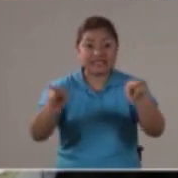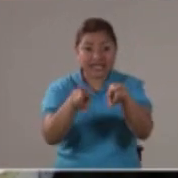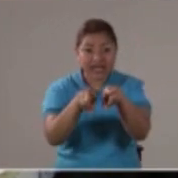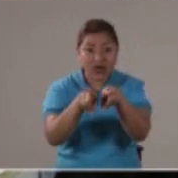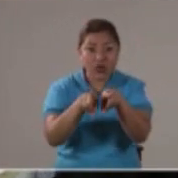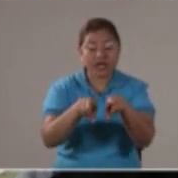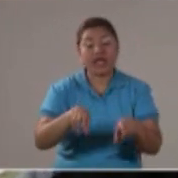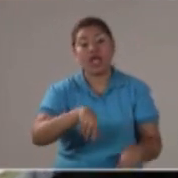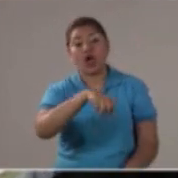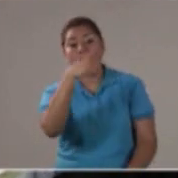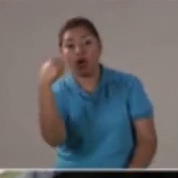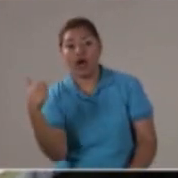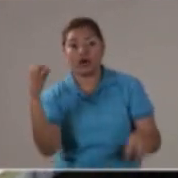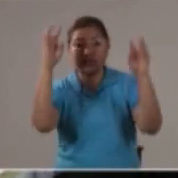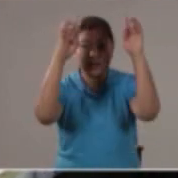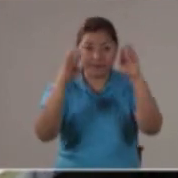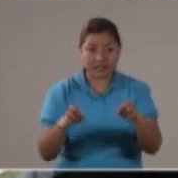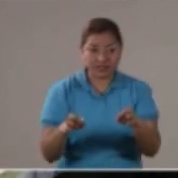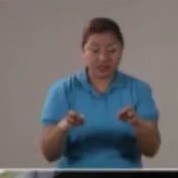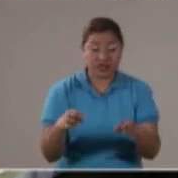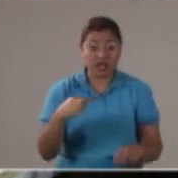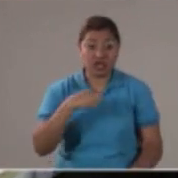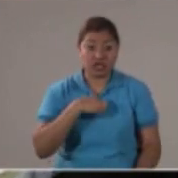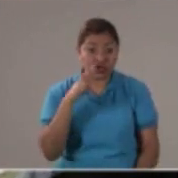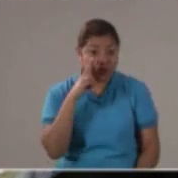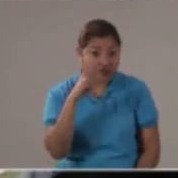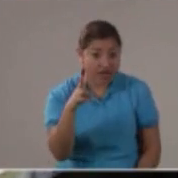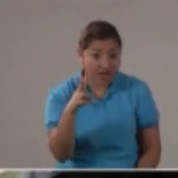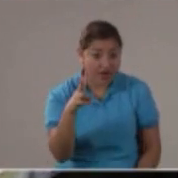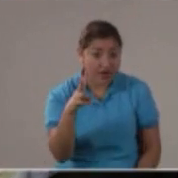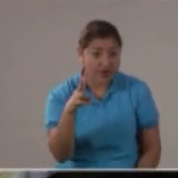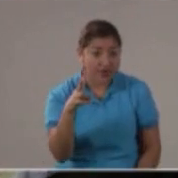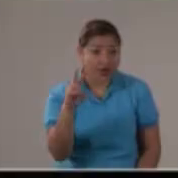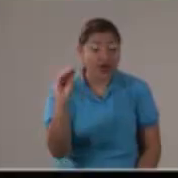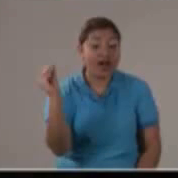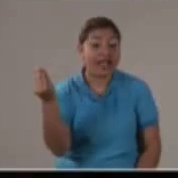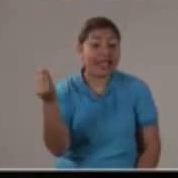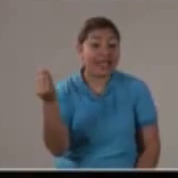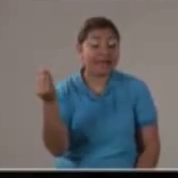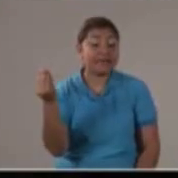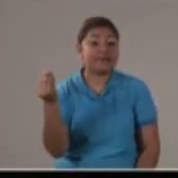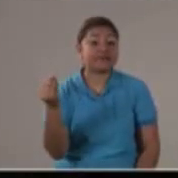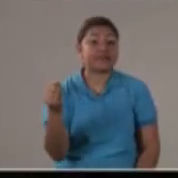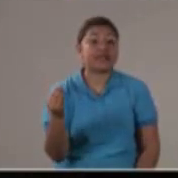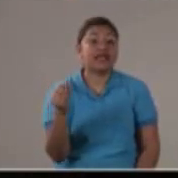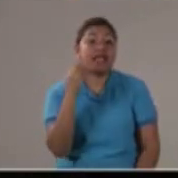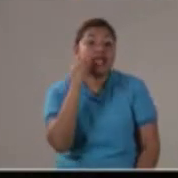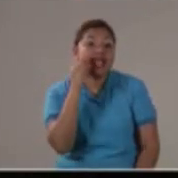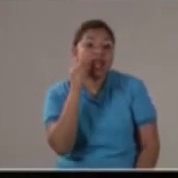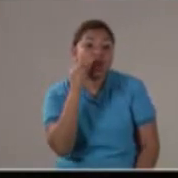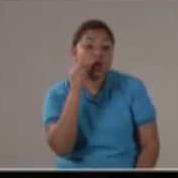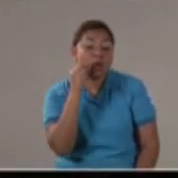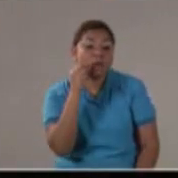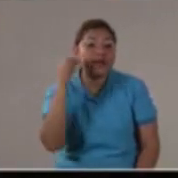Melquisedec, lo que yo logro ver ahí es que Melquisedec bendijo a